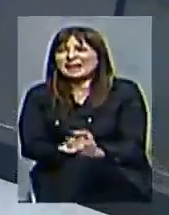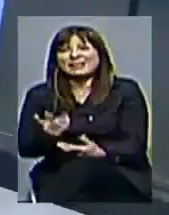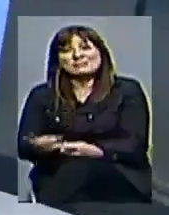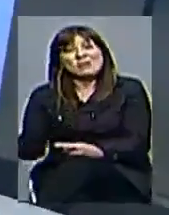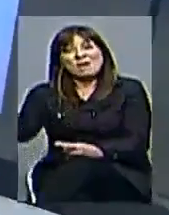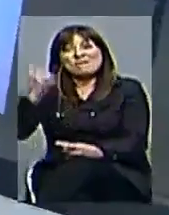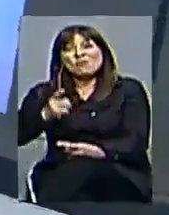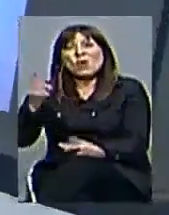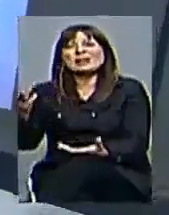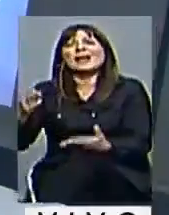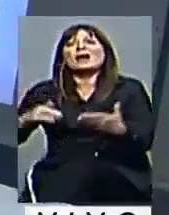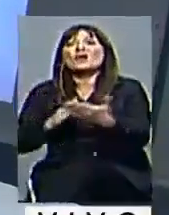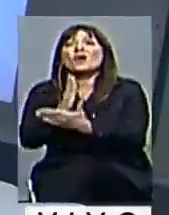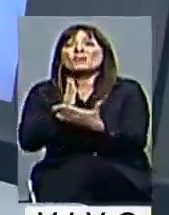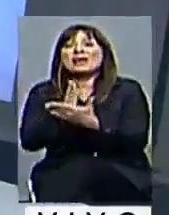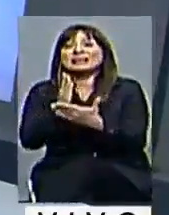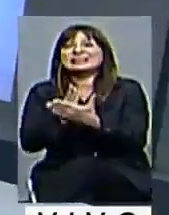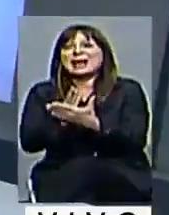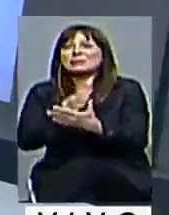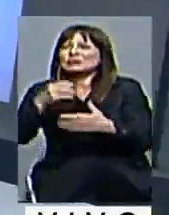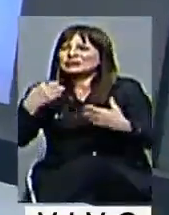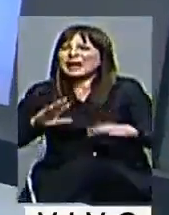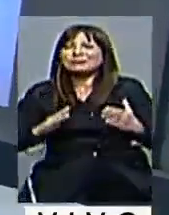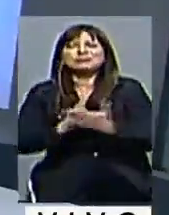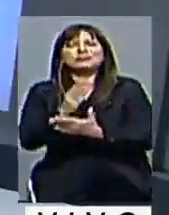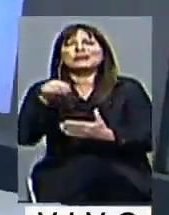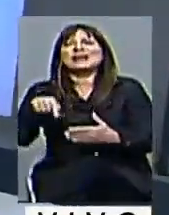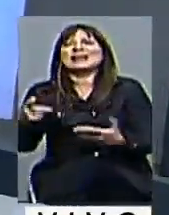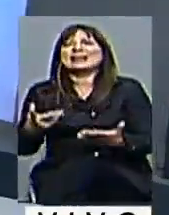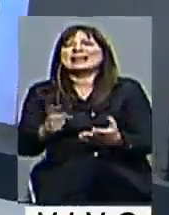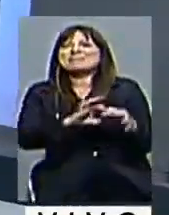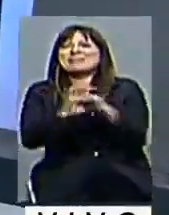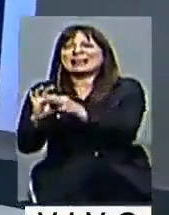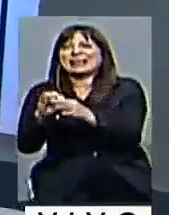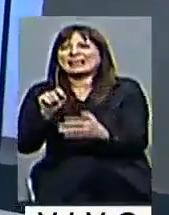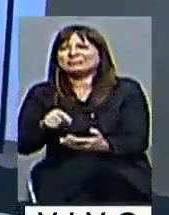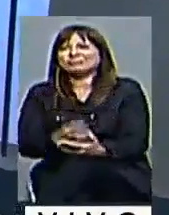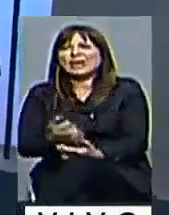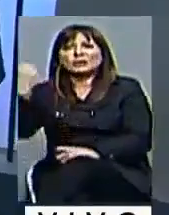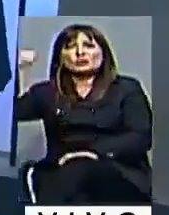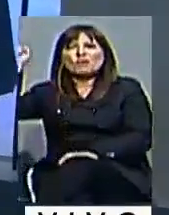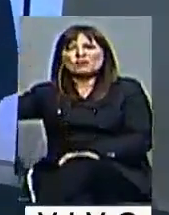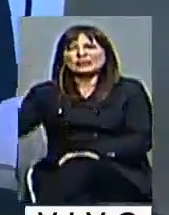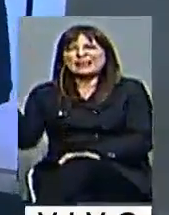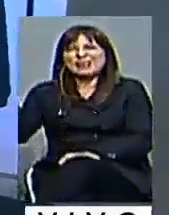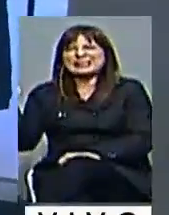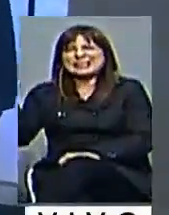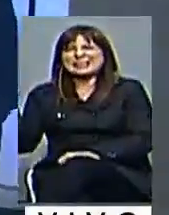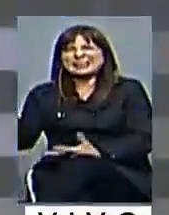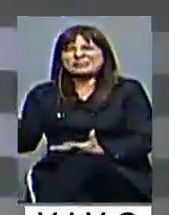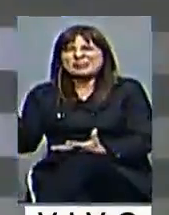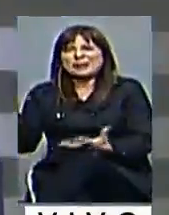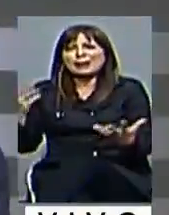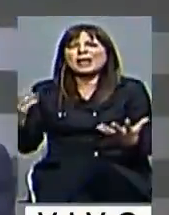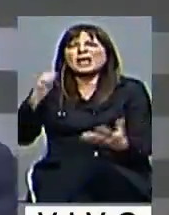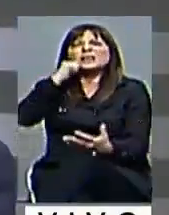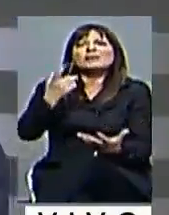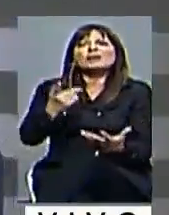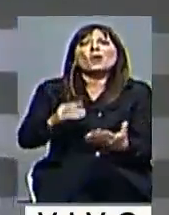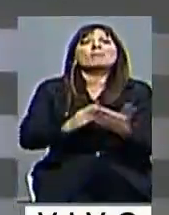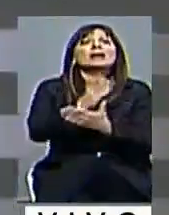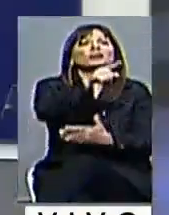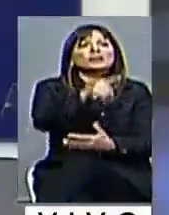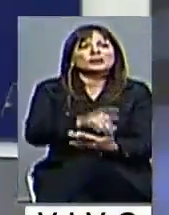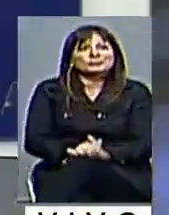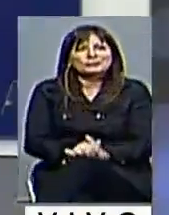Estamos de vuelta, comenzamos de lleno y de frente en materia. El triunfo de Sebastián Piñera, ¿qué hito marca? ¿Qué significó? Parto contigo,